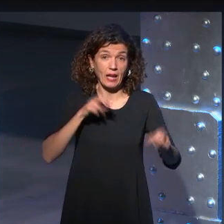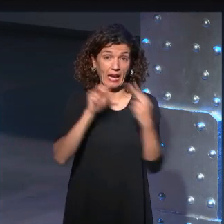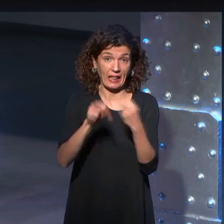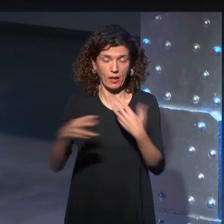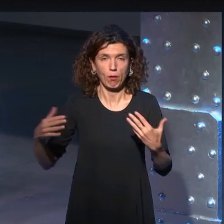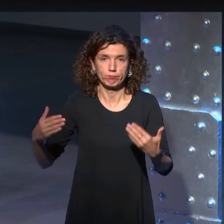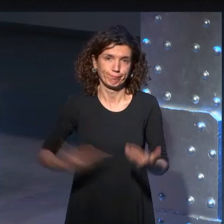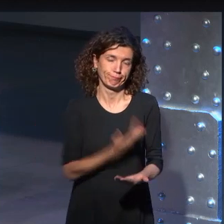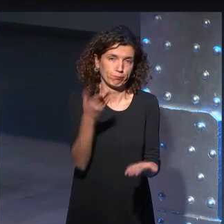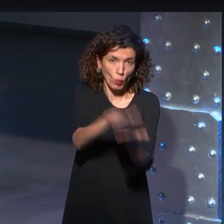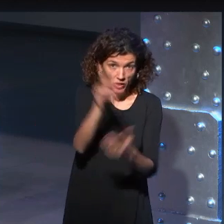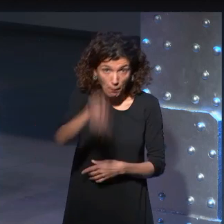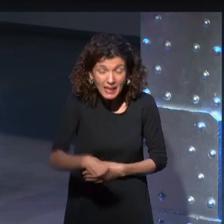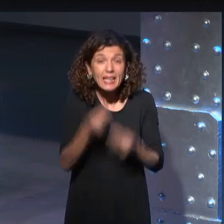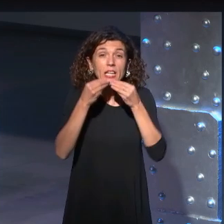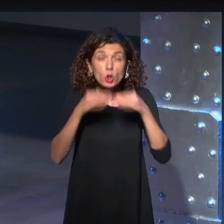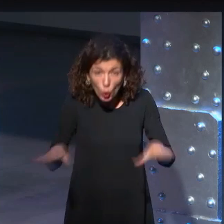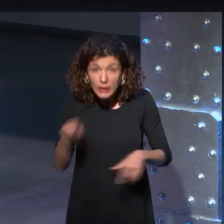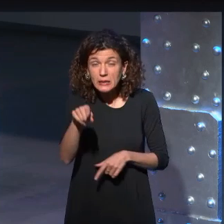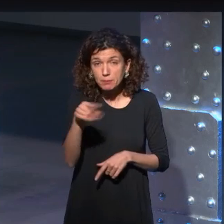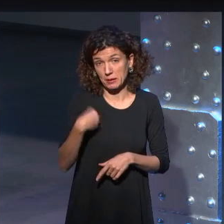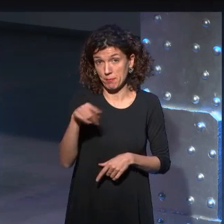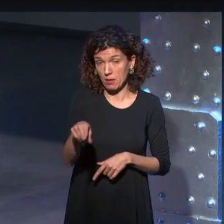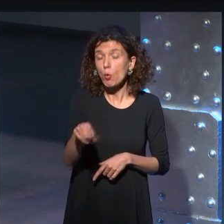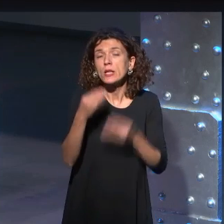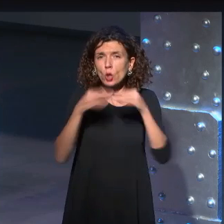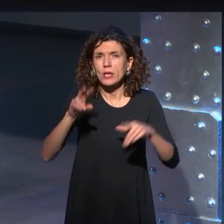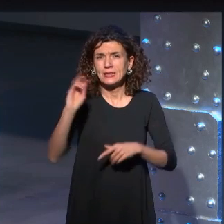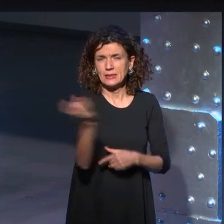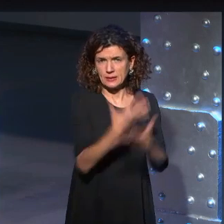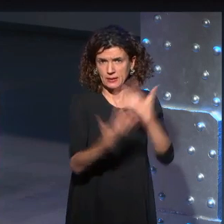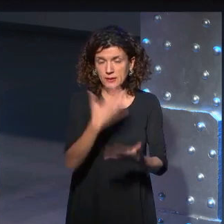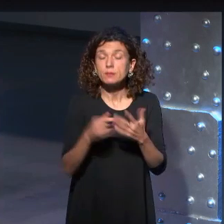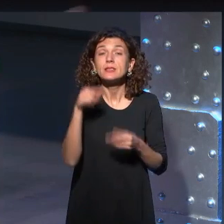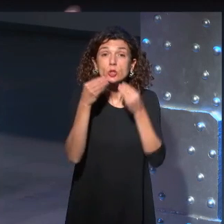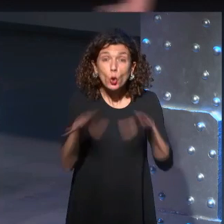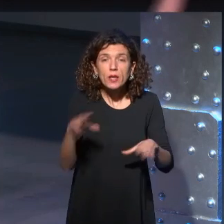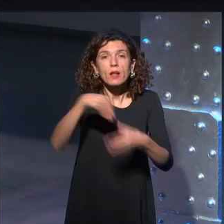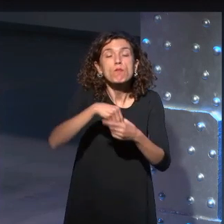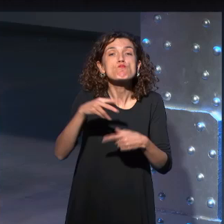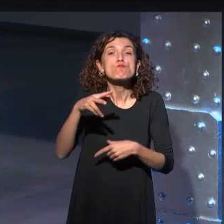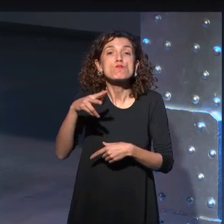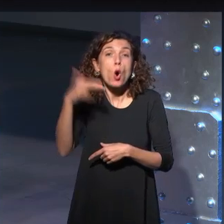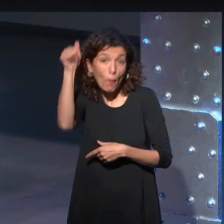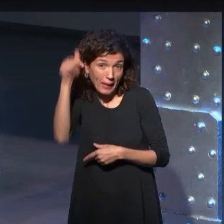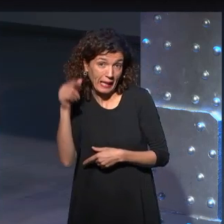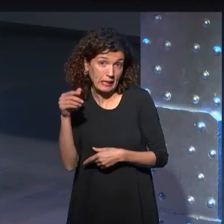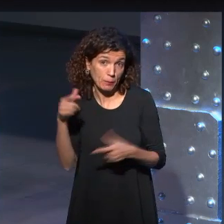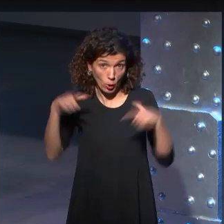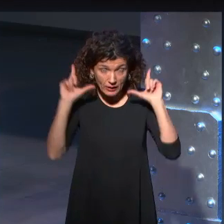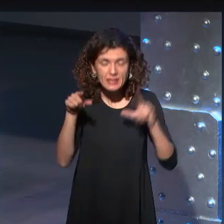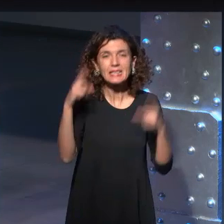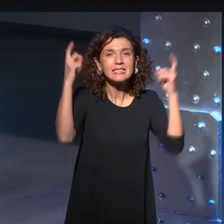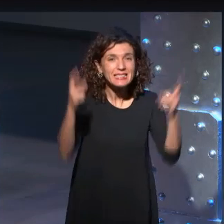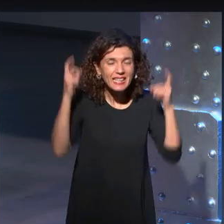y la historia, esa historia, porque hay varias, trata de cómo este muchacho